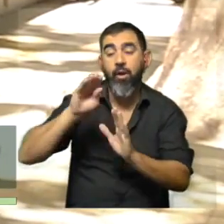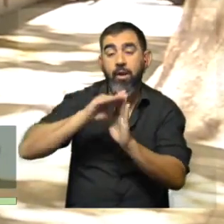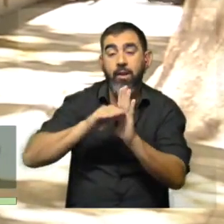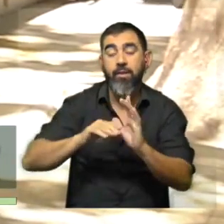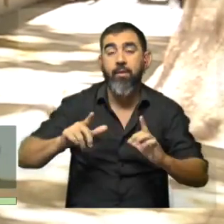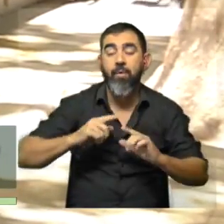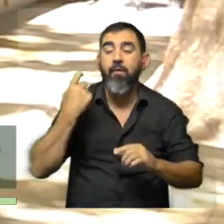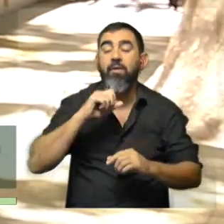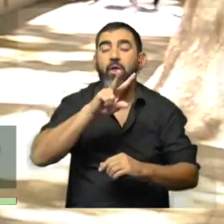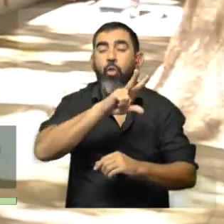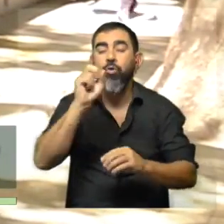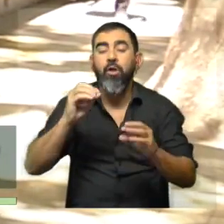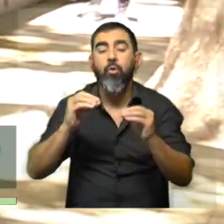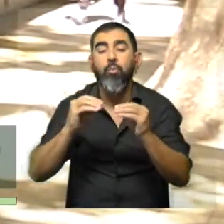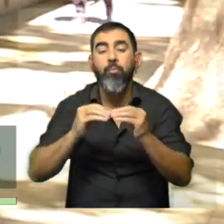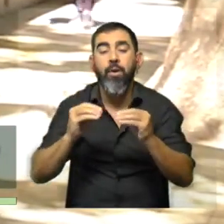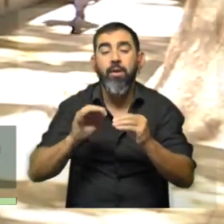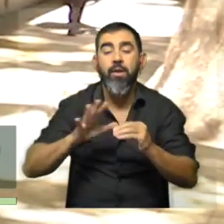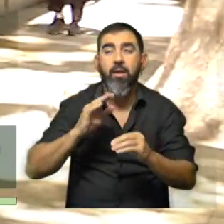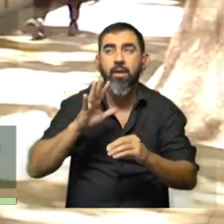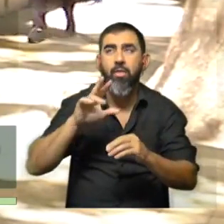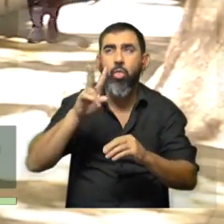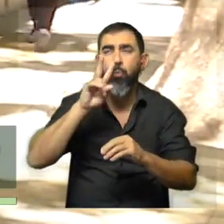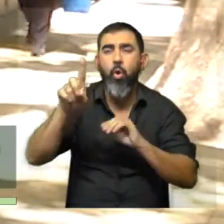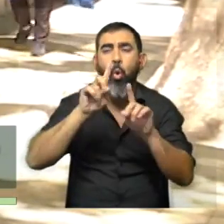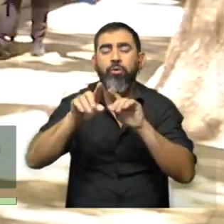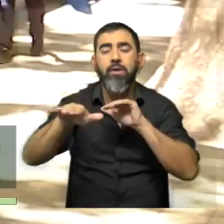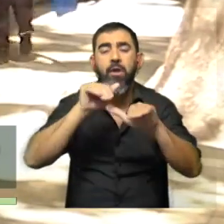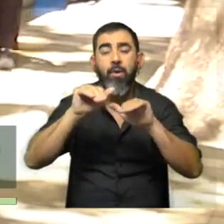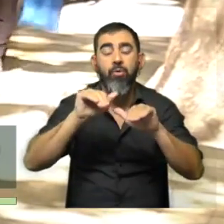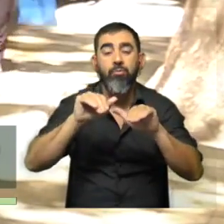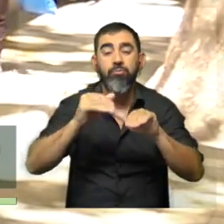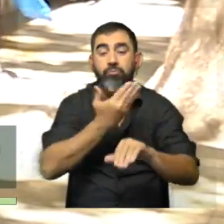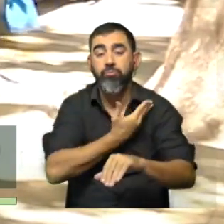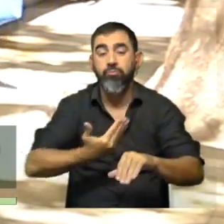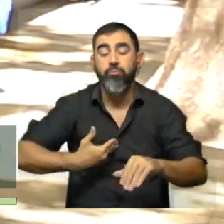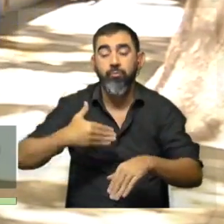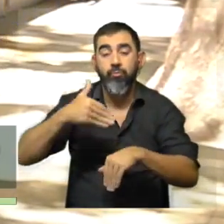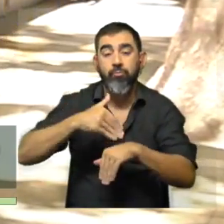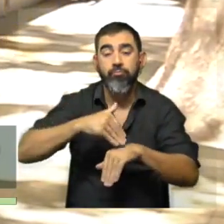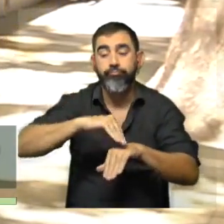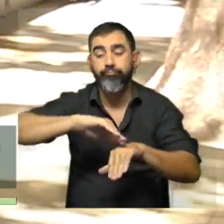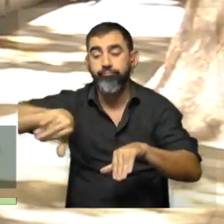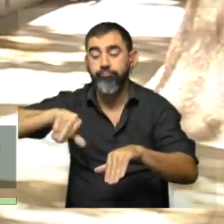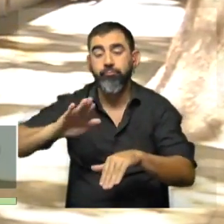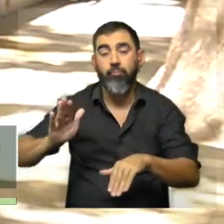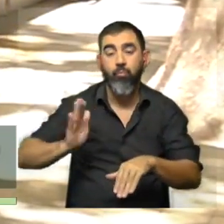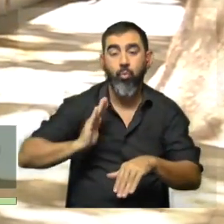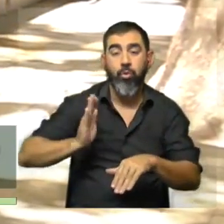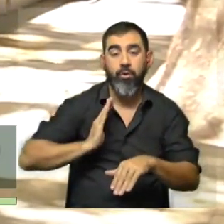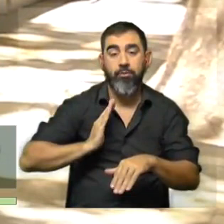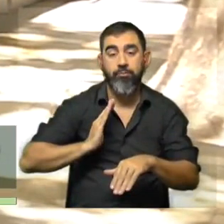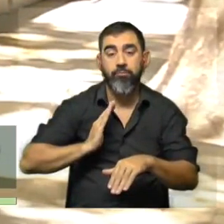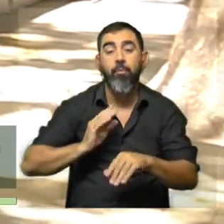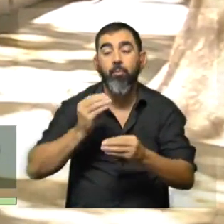quedan cerca de 200 compañeras de ese llamado del 2011 donde las administraciones municipales excluyeron a las mujeres este